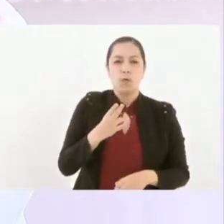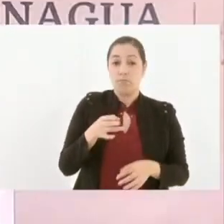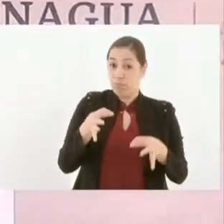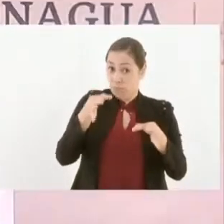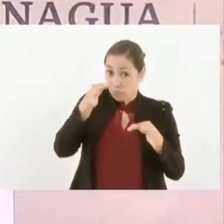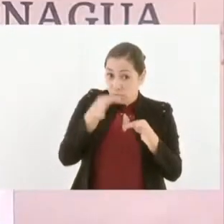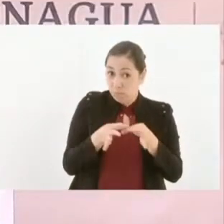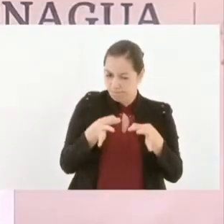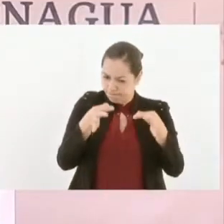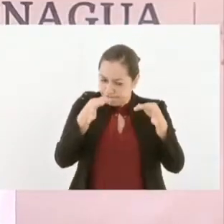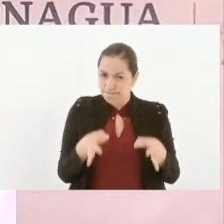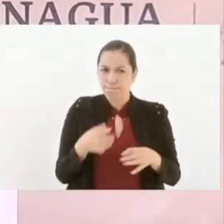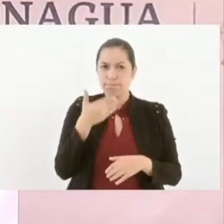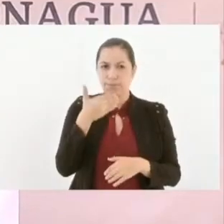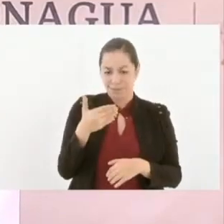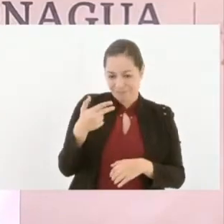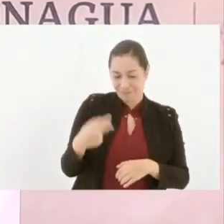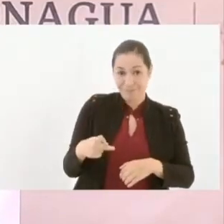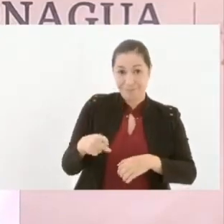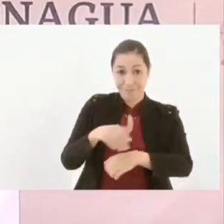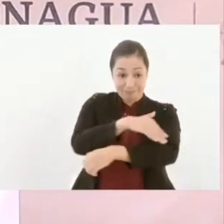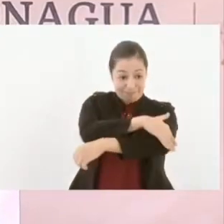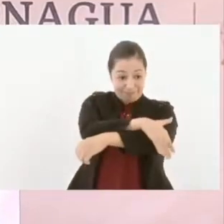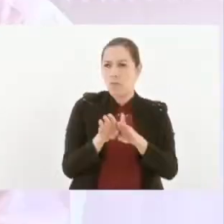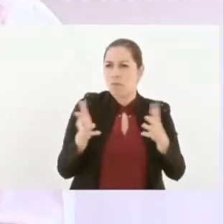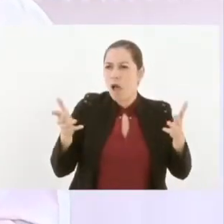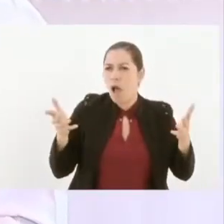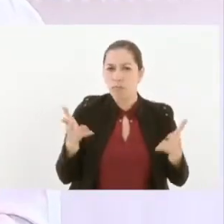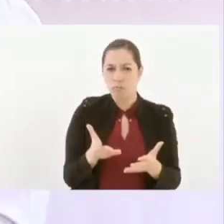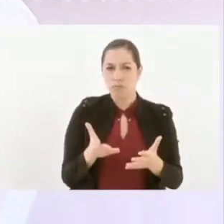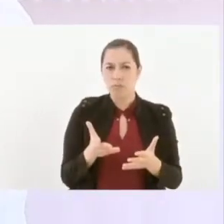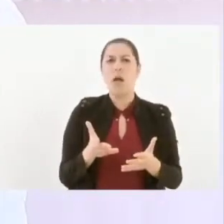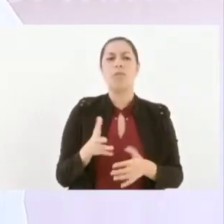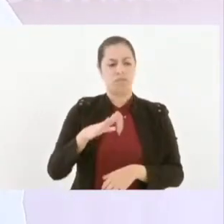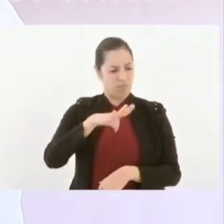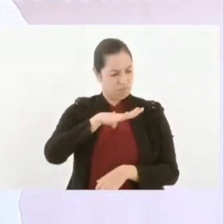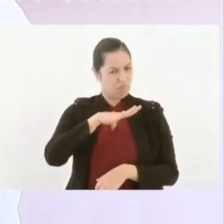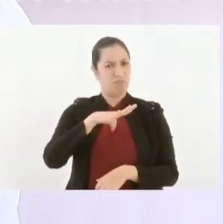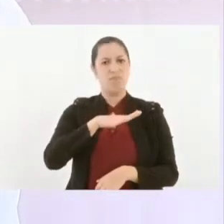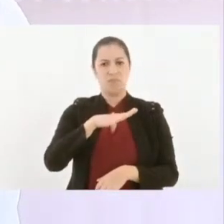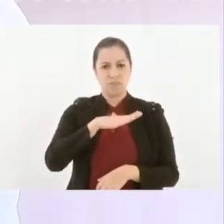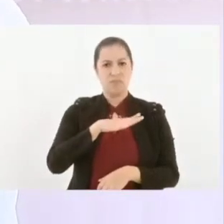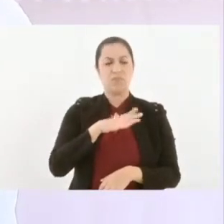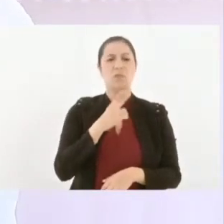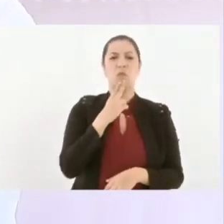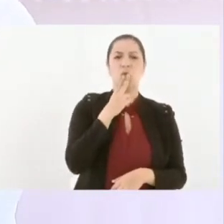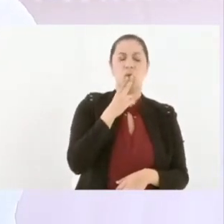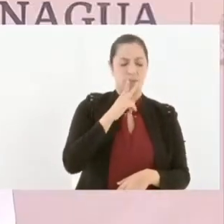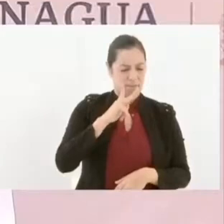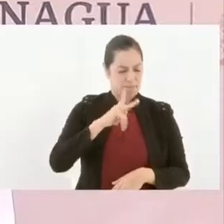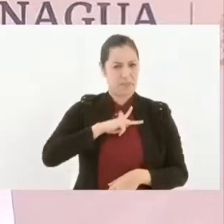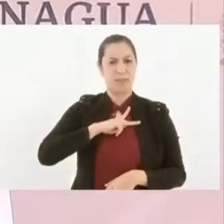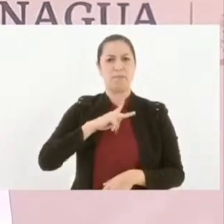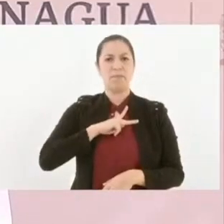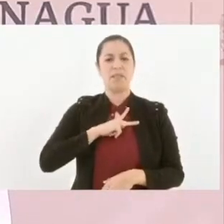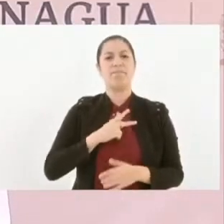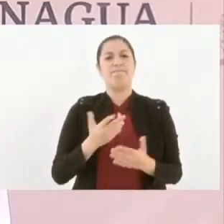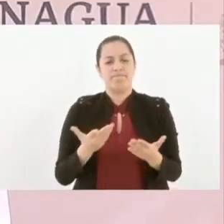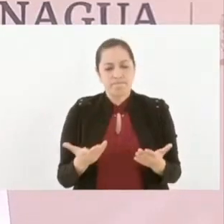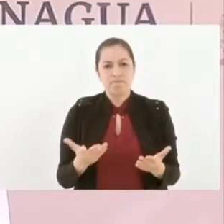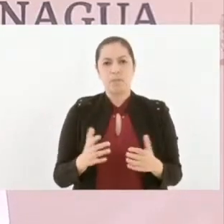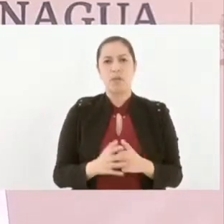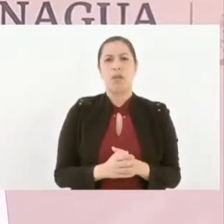integral esta presa Picacho, que estamos utilizando muy